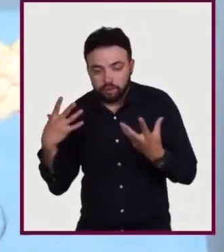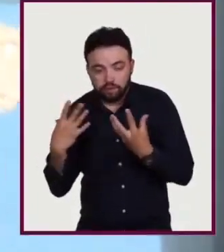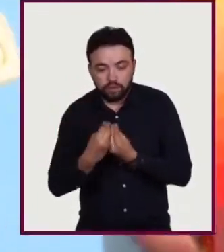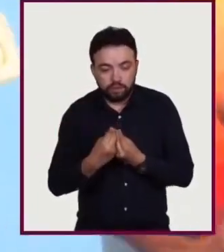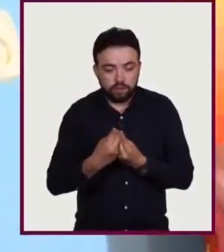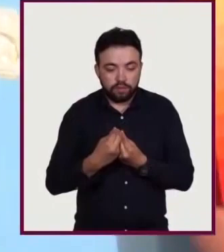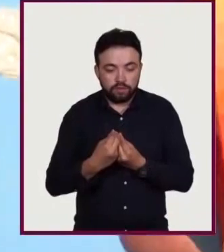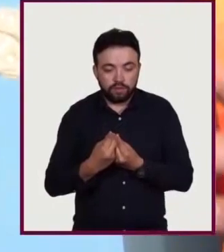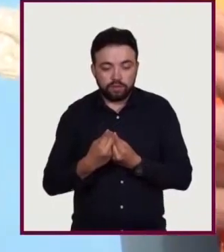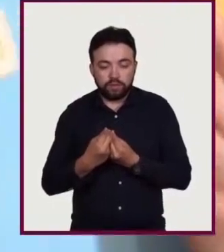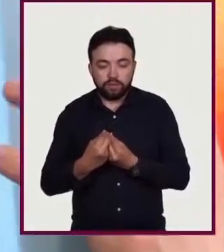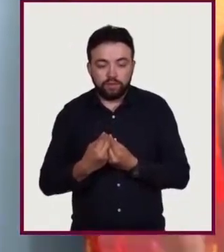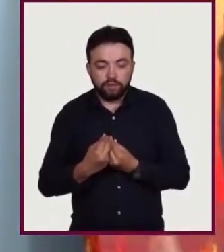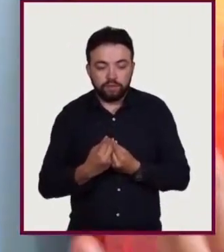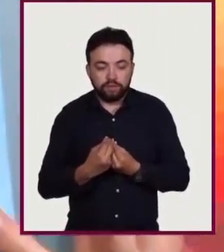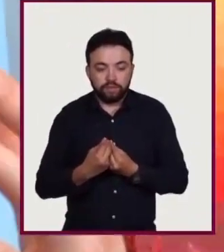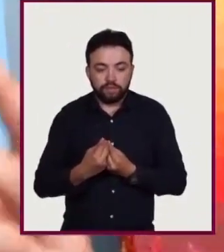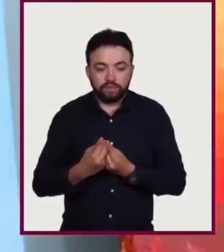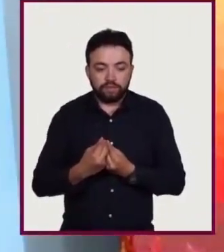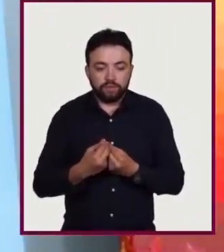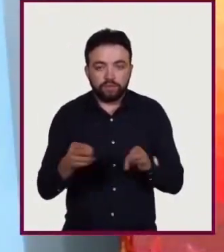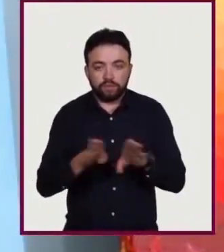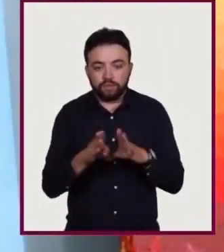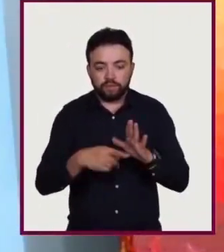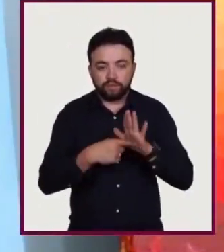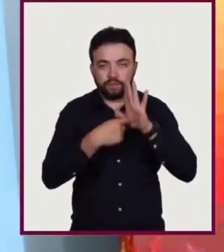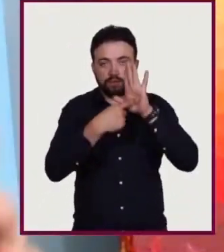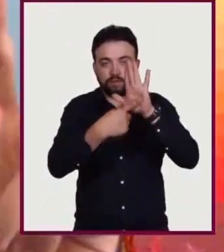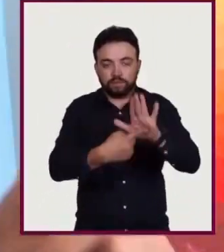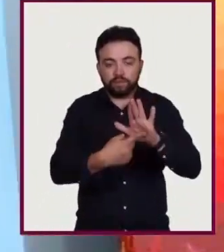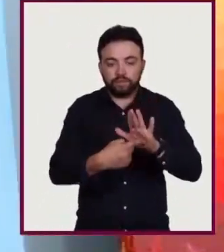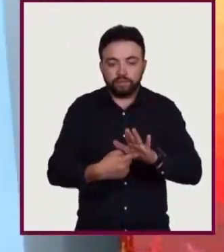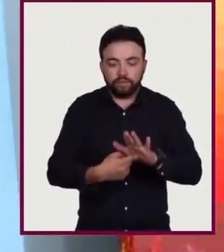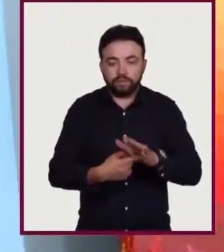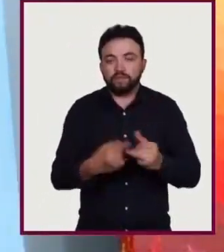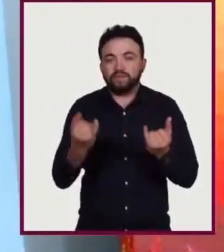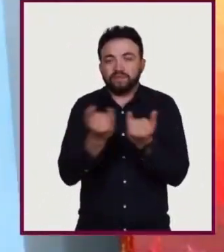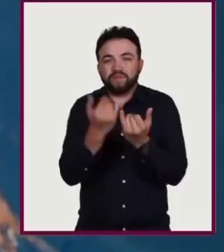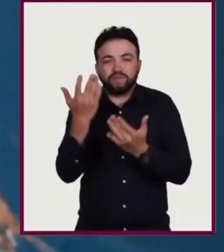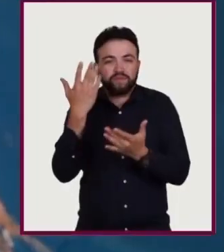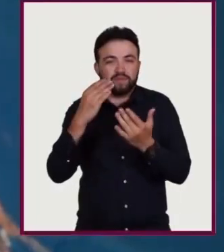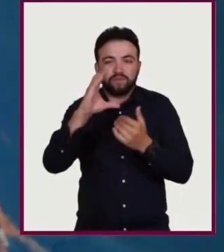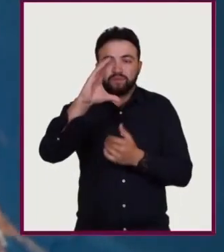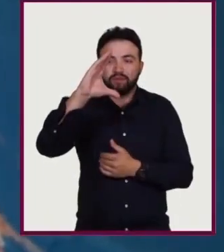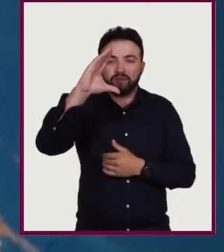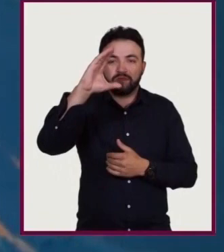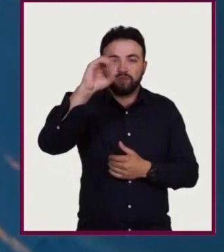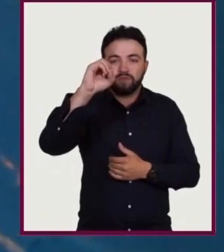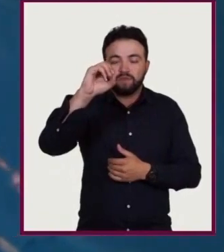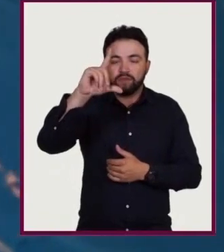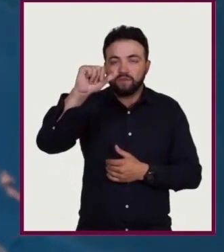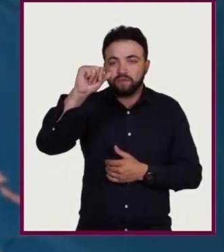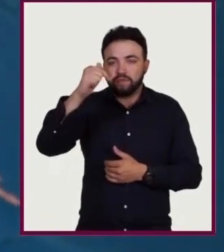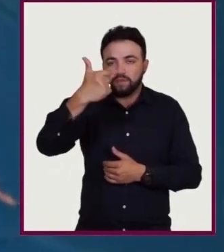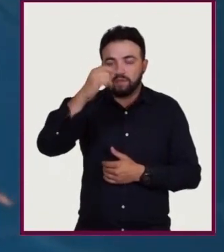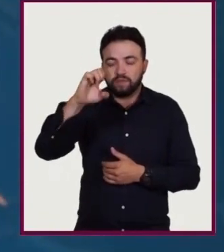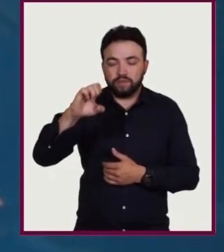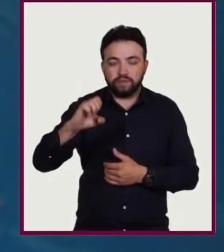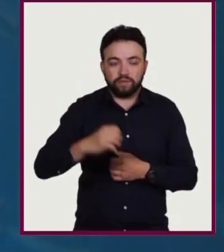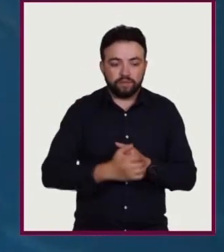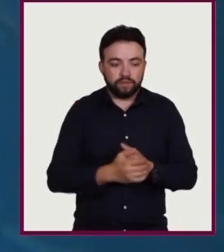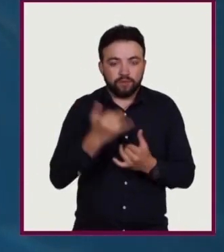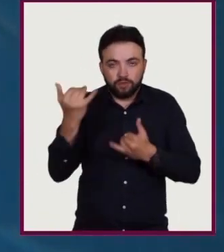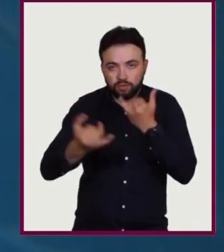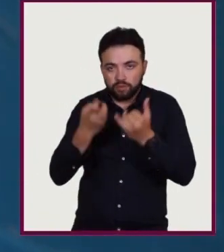y representándolos, mezclándolos, ¿sabes? Como una especie de collage. Entonces, jugar con eso, porque casi